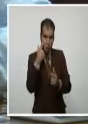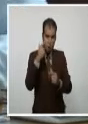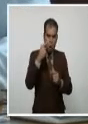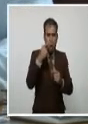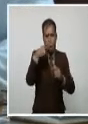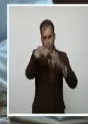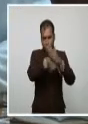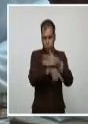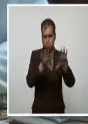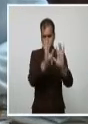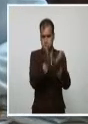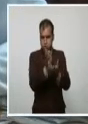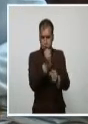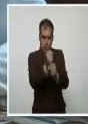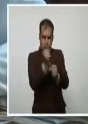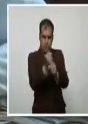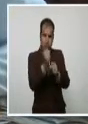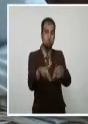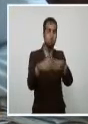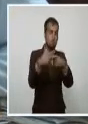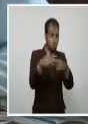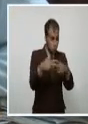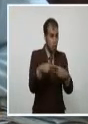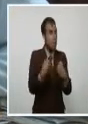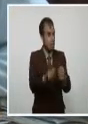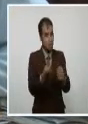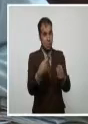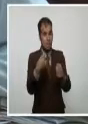en las problemáticas, enfrentando las problemáticas del país